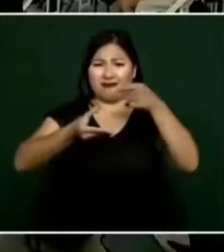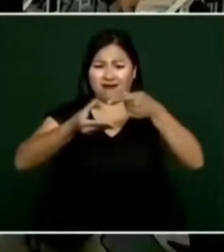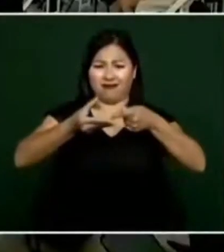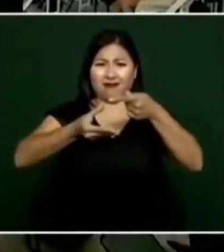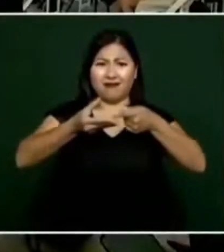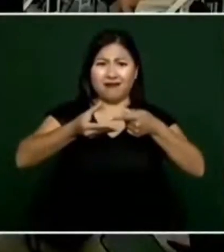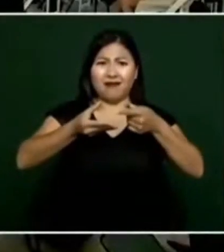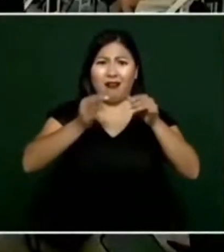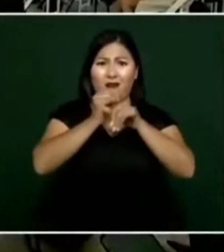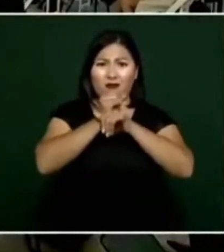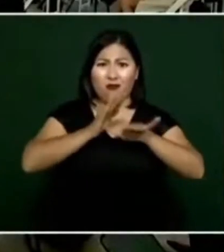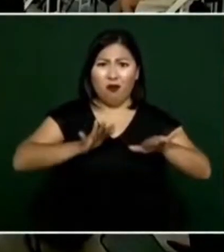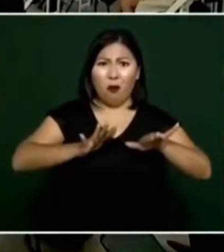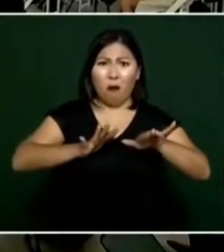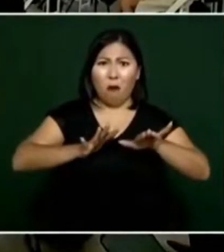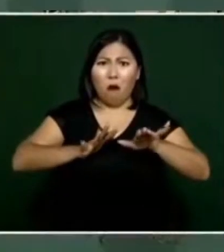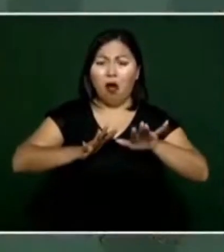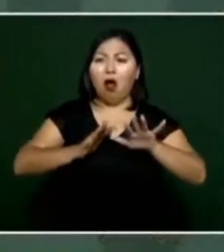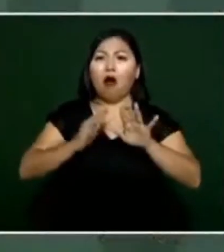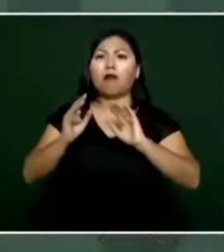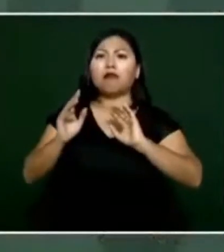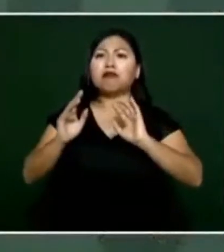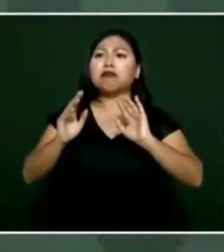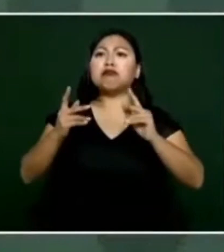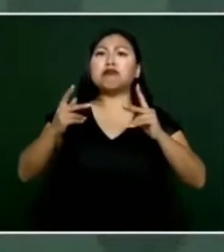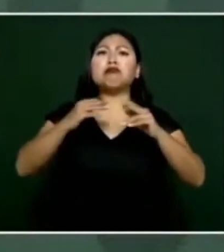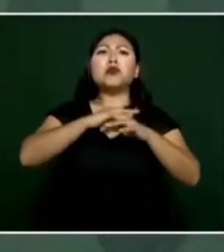de que se tiene que pagar la deuda,